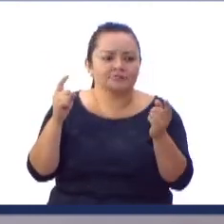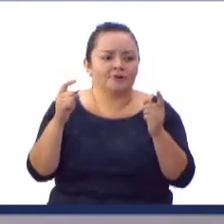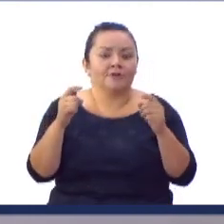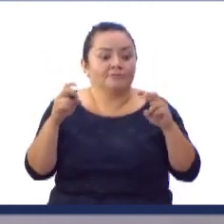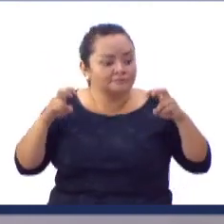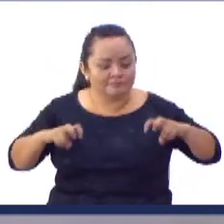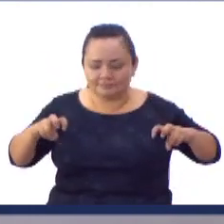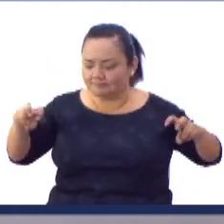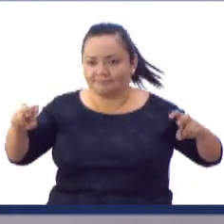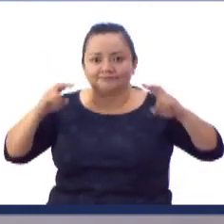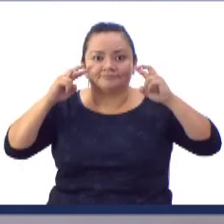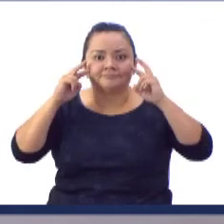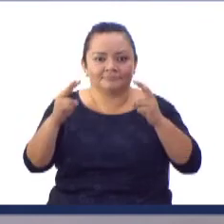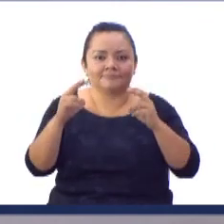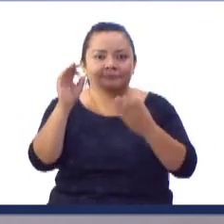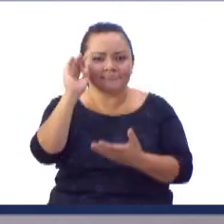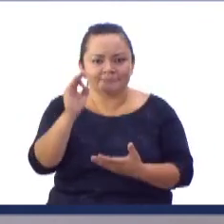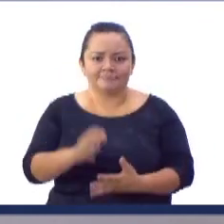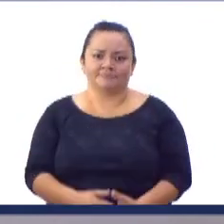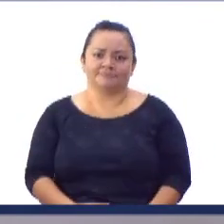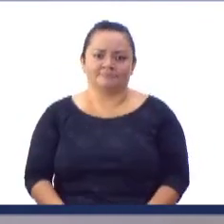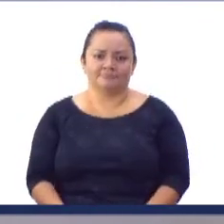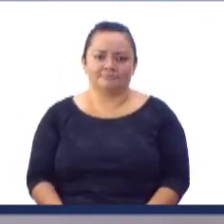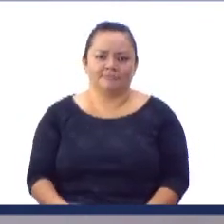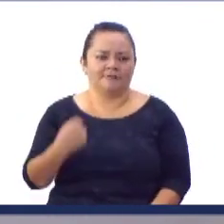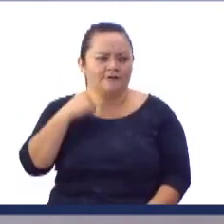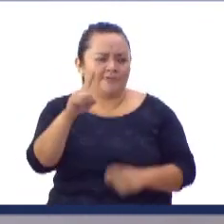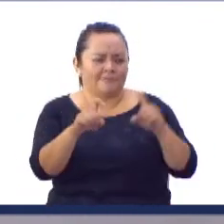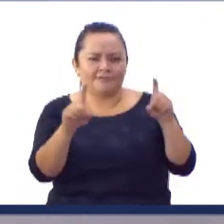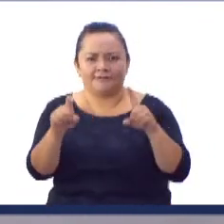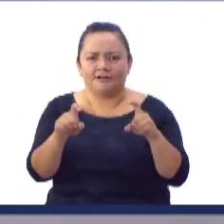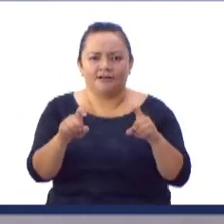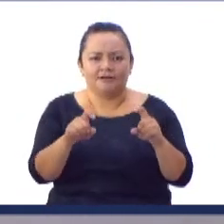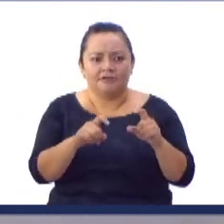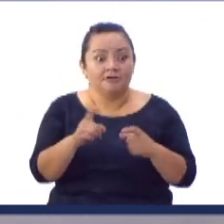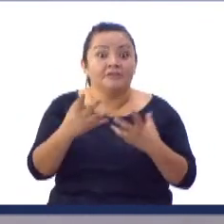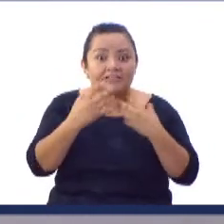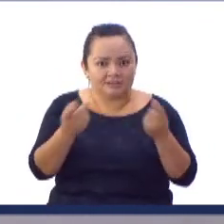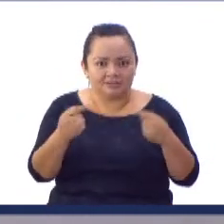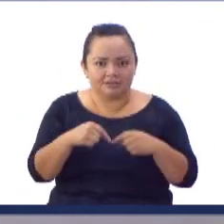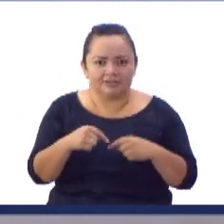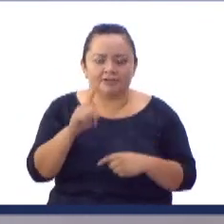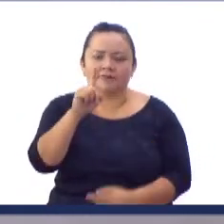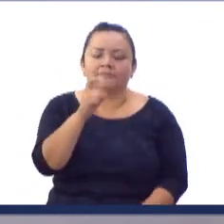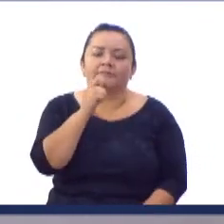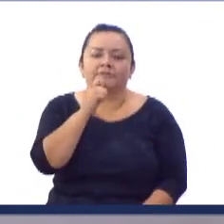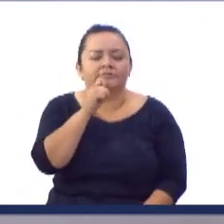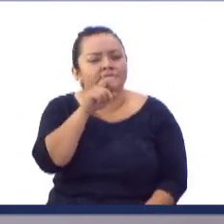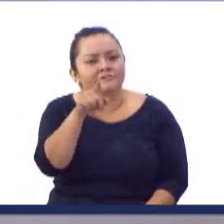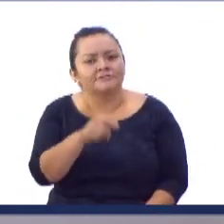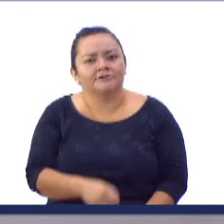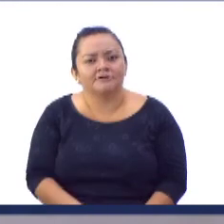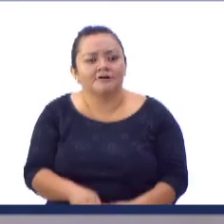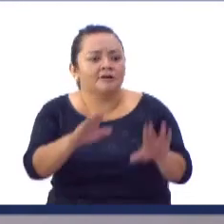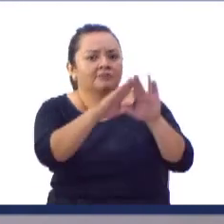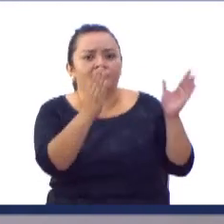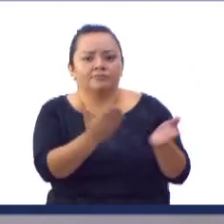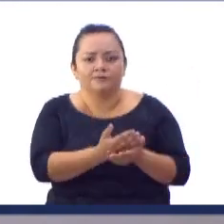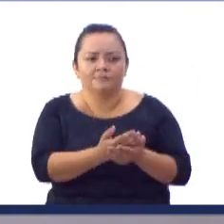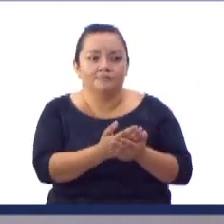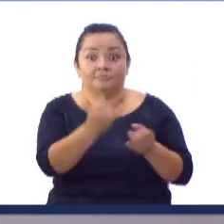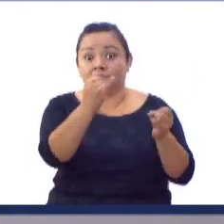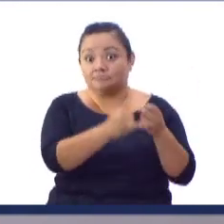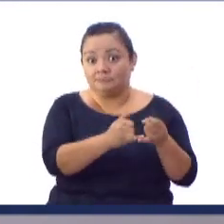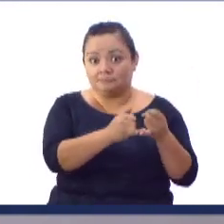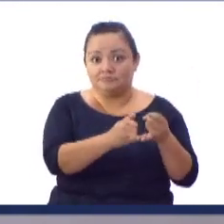frente a televisión a ver lo vieron pónganlo yo hemos preguntado todo el tiempo todo quiere estar acá les dio una cosa el mundo es